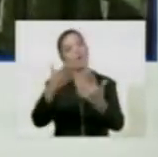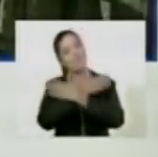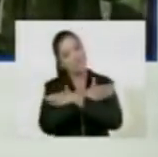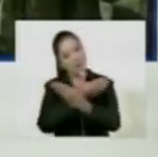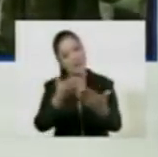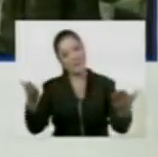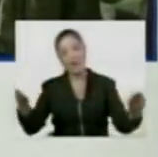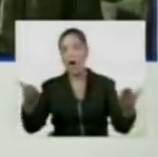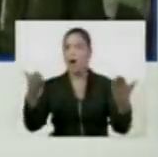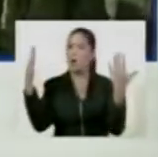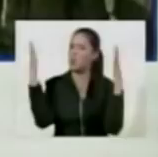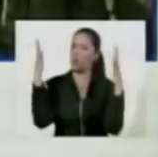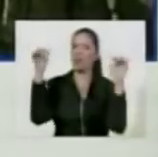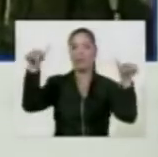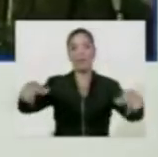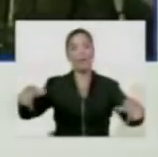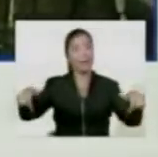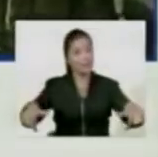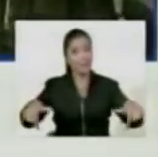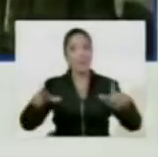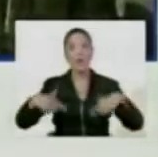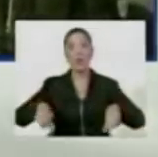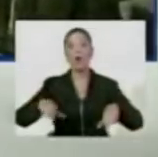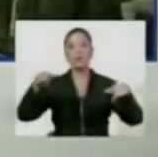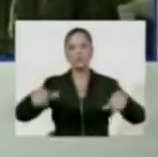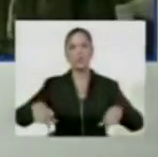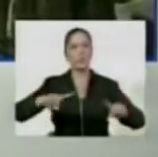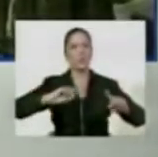un aplauso desde aquí, desde el puesto de comando.